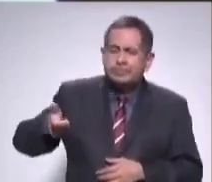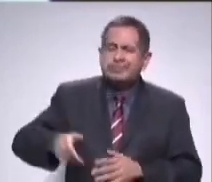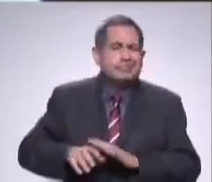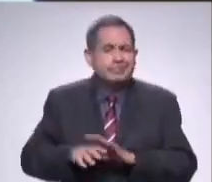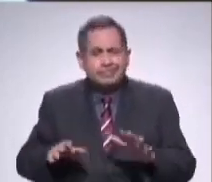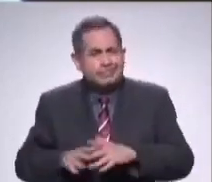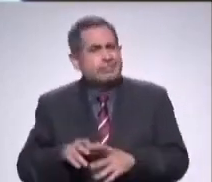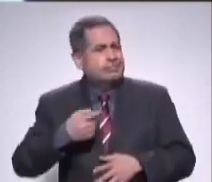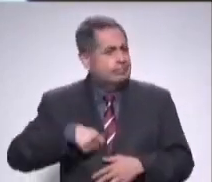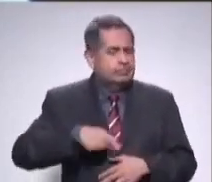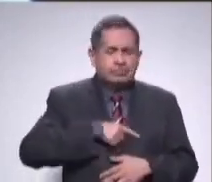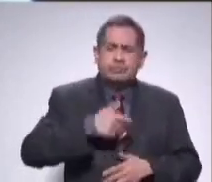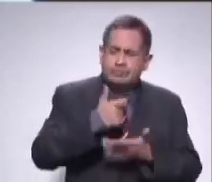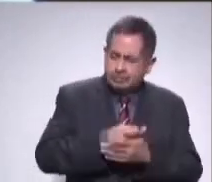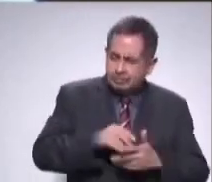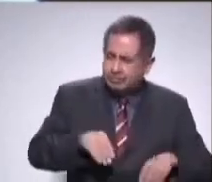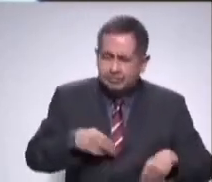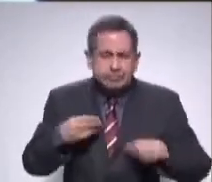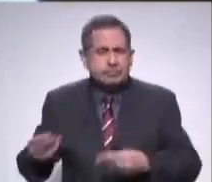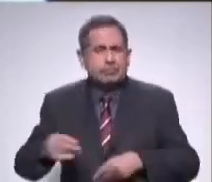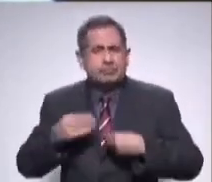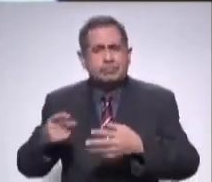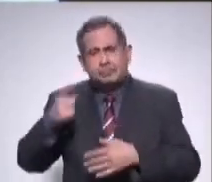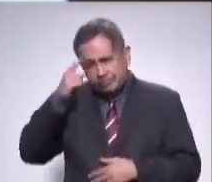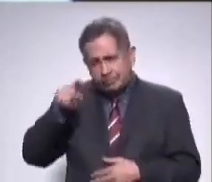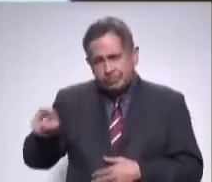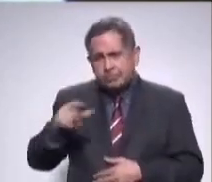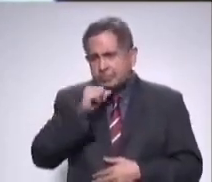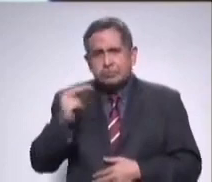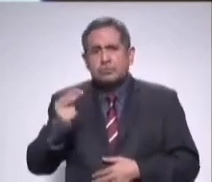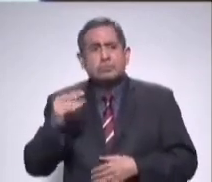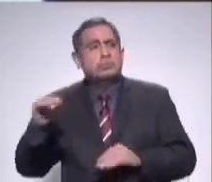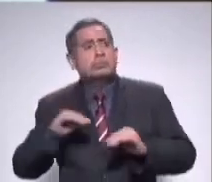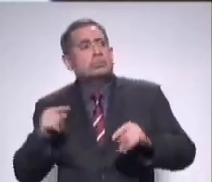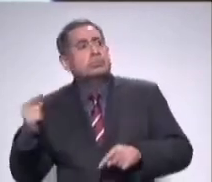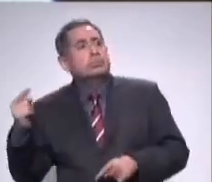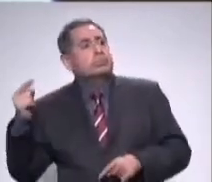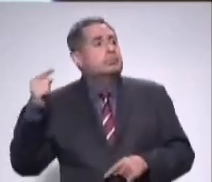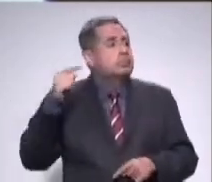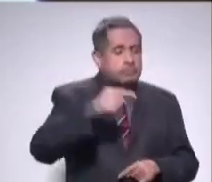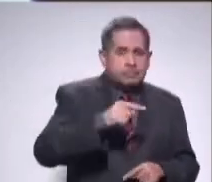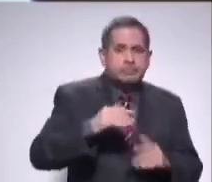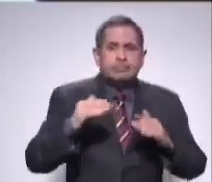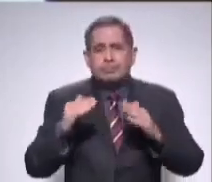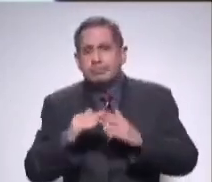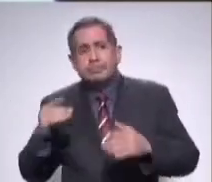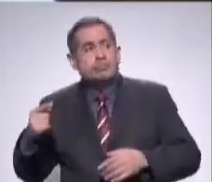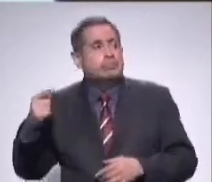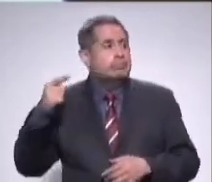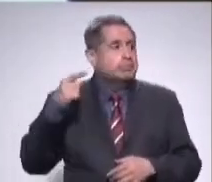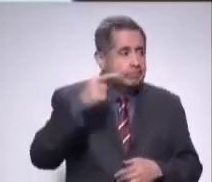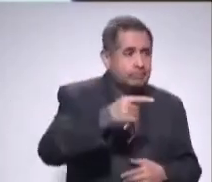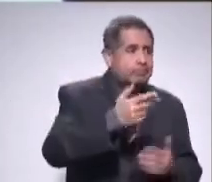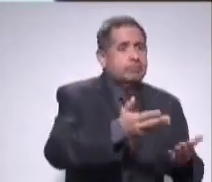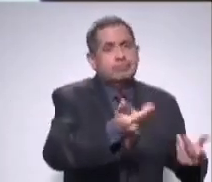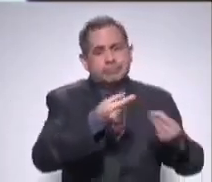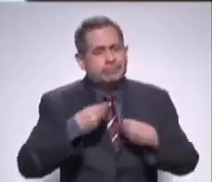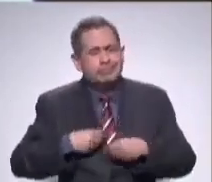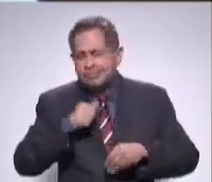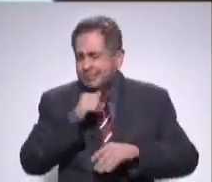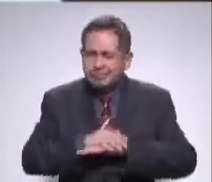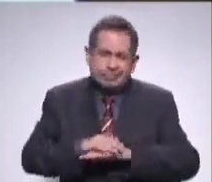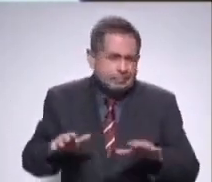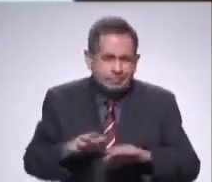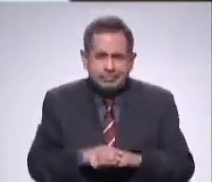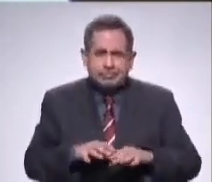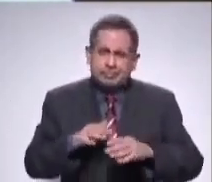que genere generar movilidad innecesaria fuera de su casa a los solicitantes, sea ya